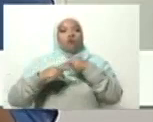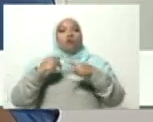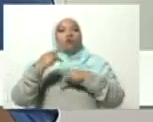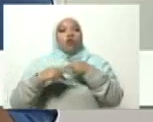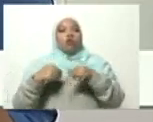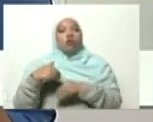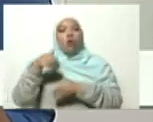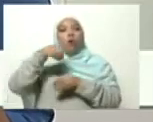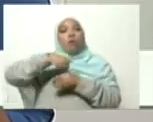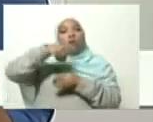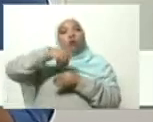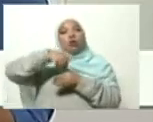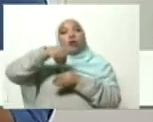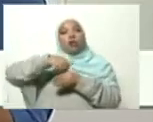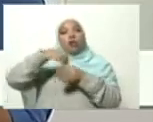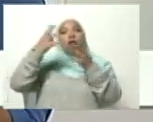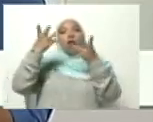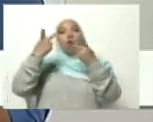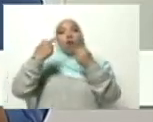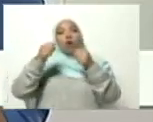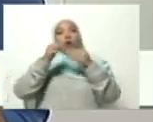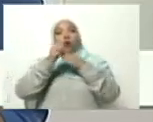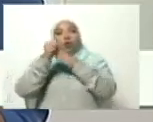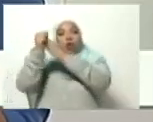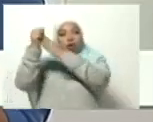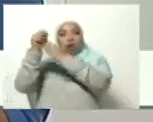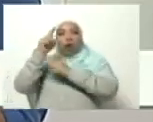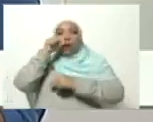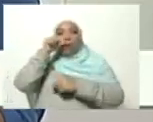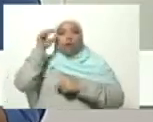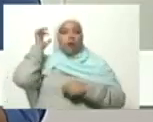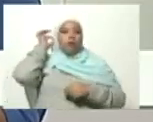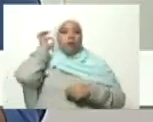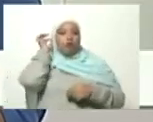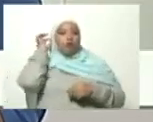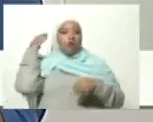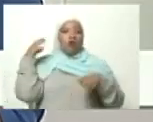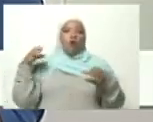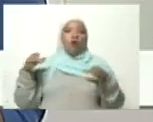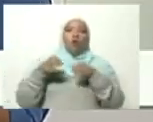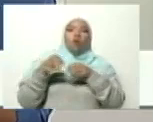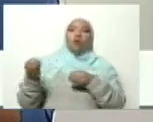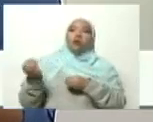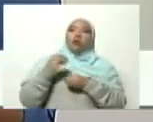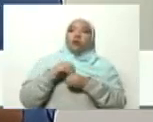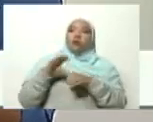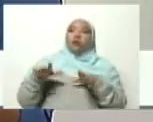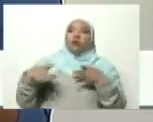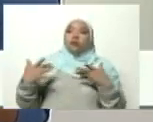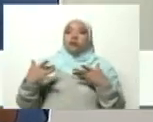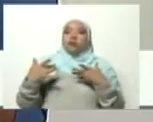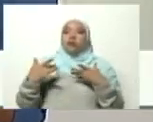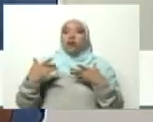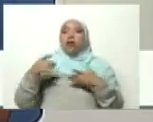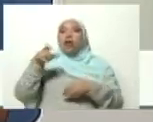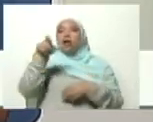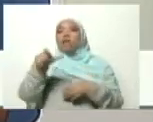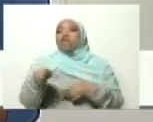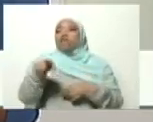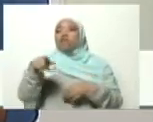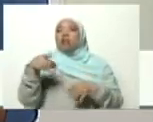equipos? ¿Cuántos líderes y lideresas conformarán los mismos? ¿Y cuál debe ser la cualidad que debe